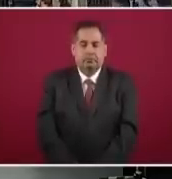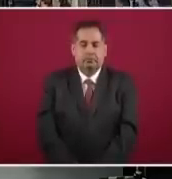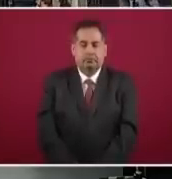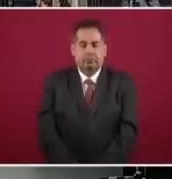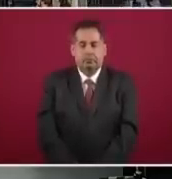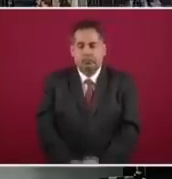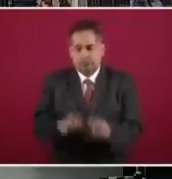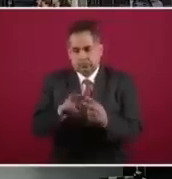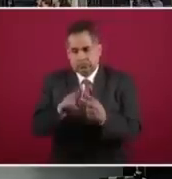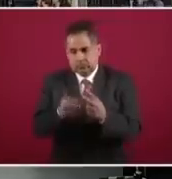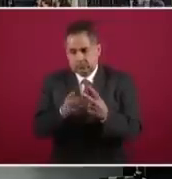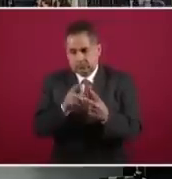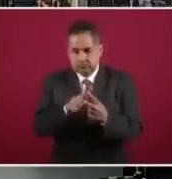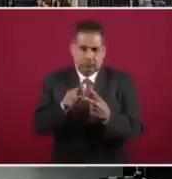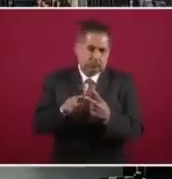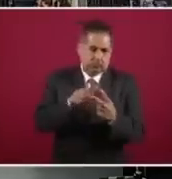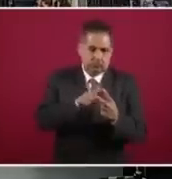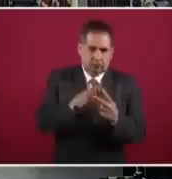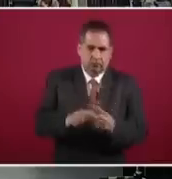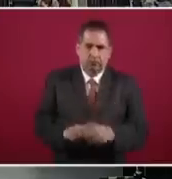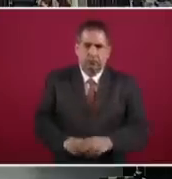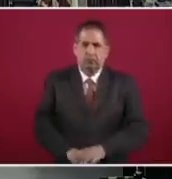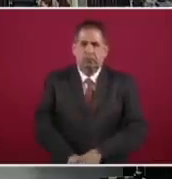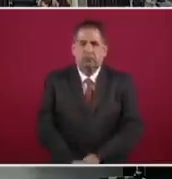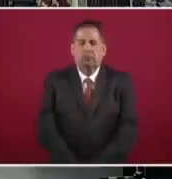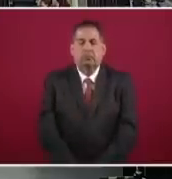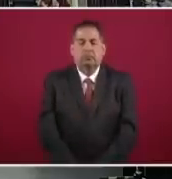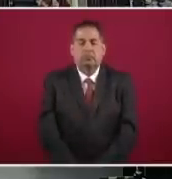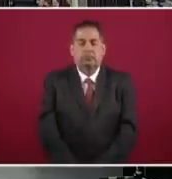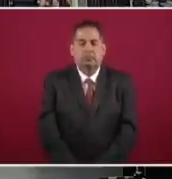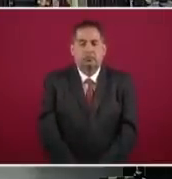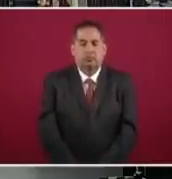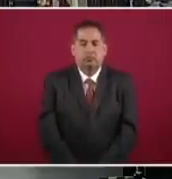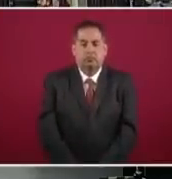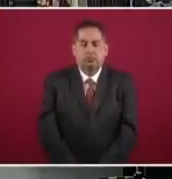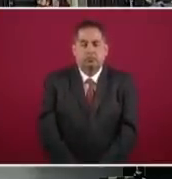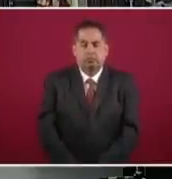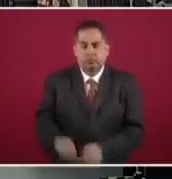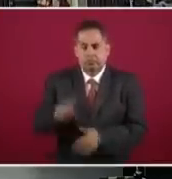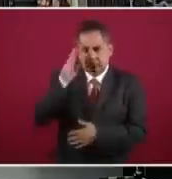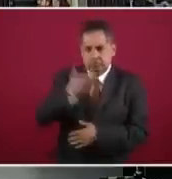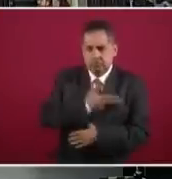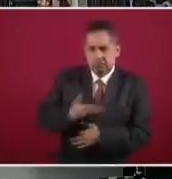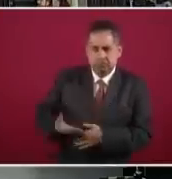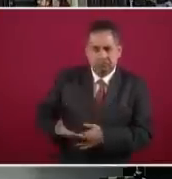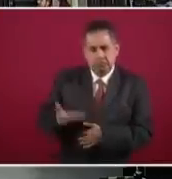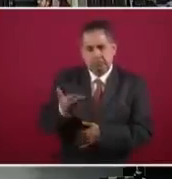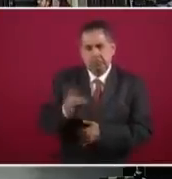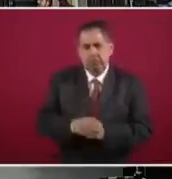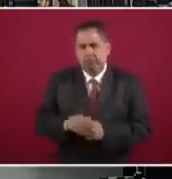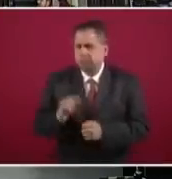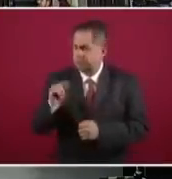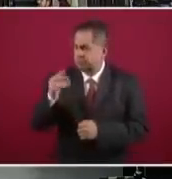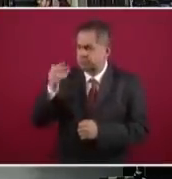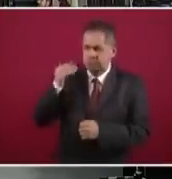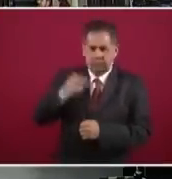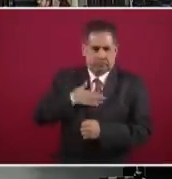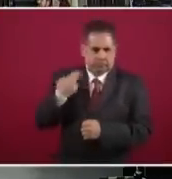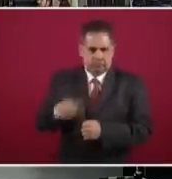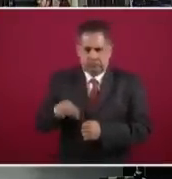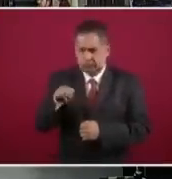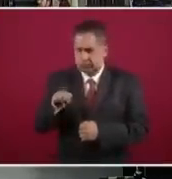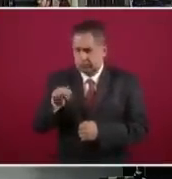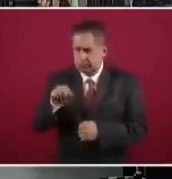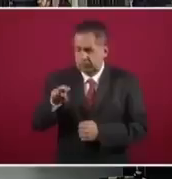Son dos de los dos temas, gracias. Señor presidente, hace unos días